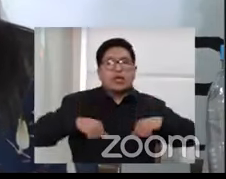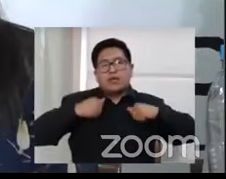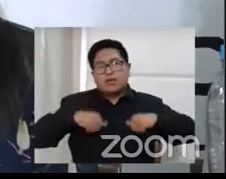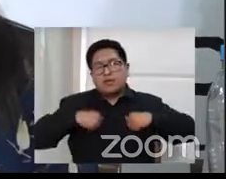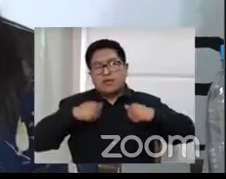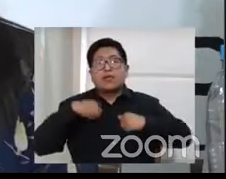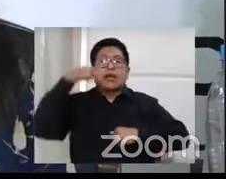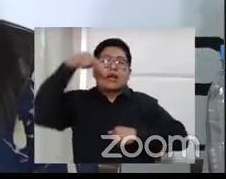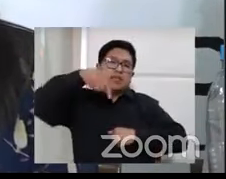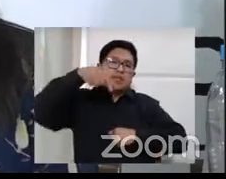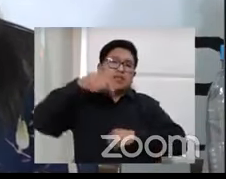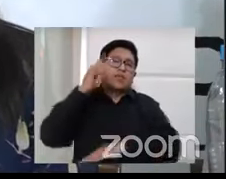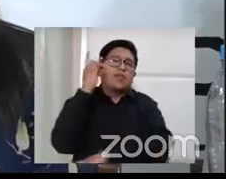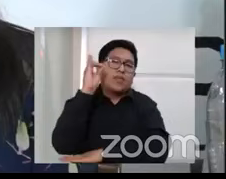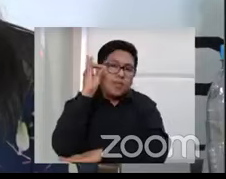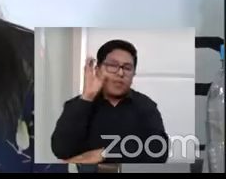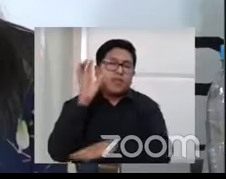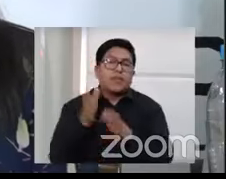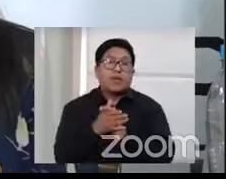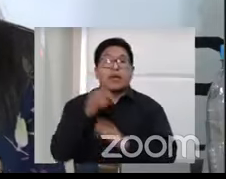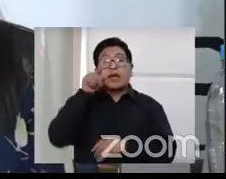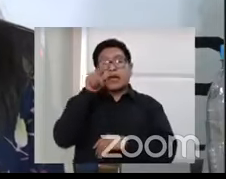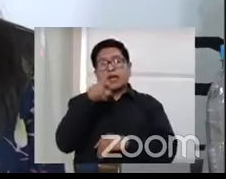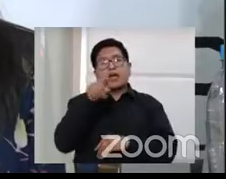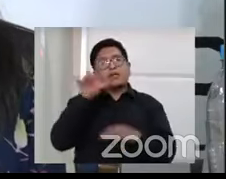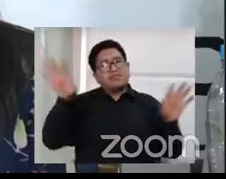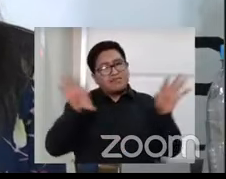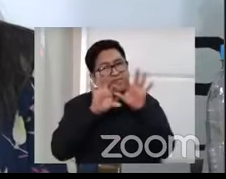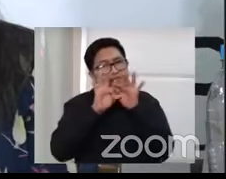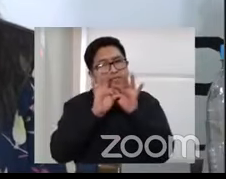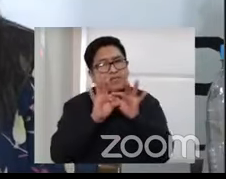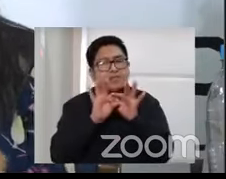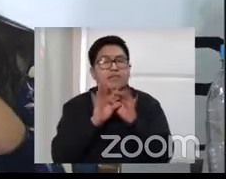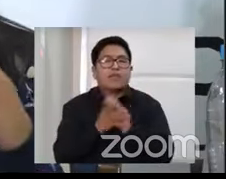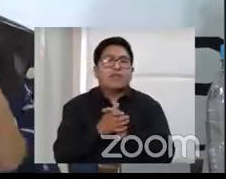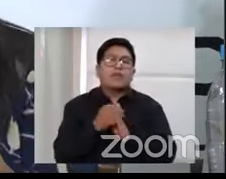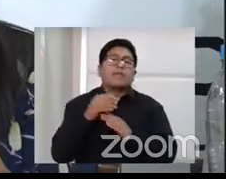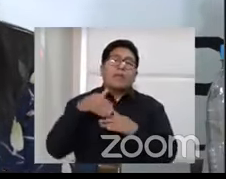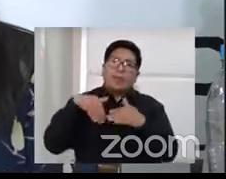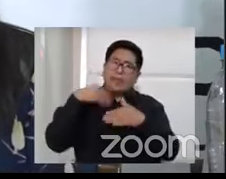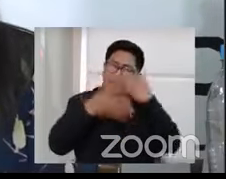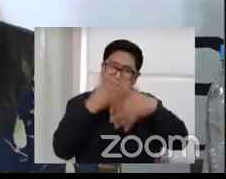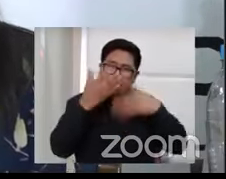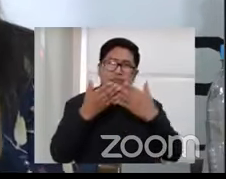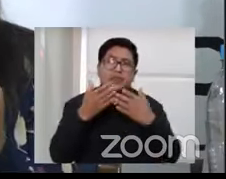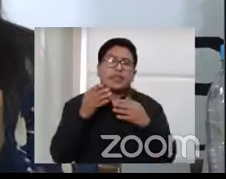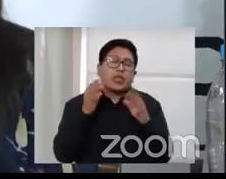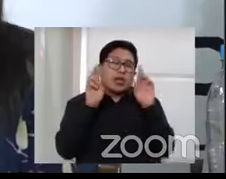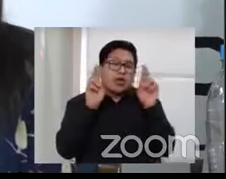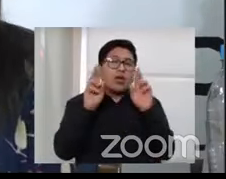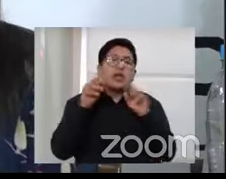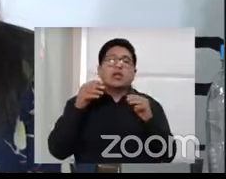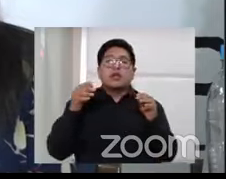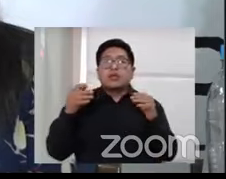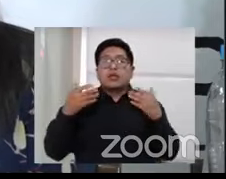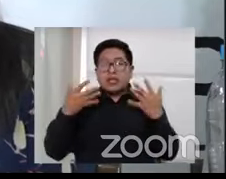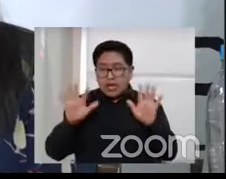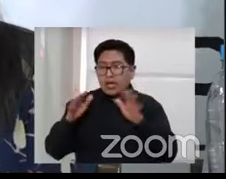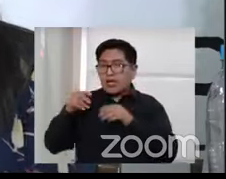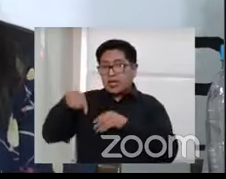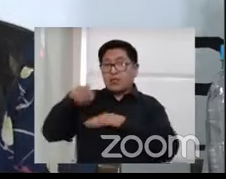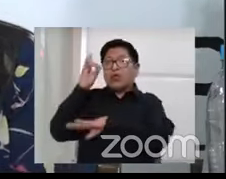país y eso hay que tomarlo en cuenta y más allá de los avances significativos que tenía nuestro